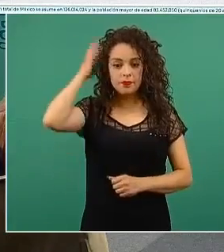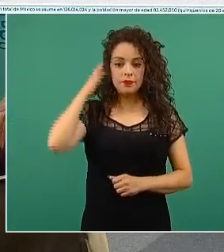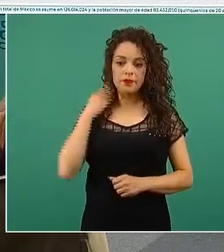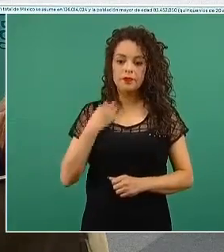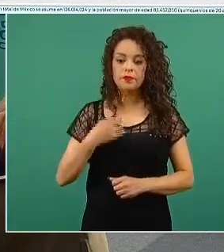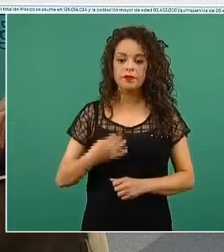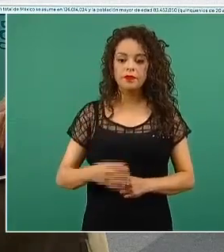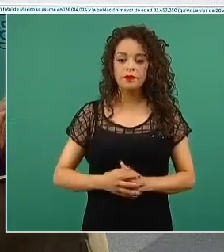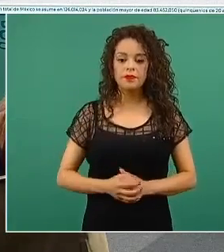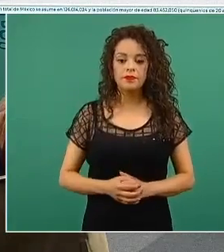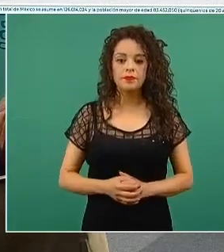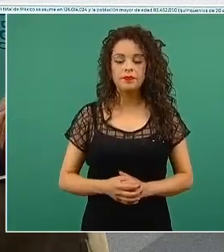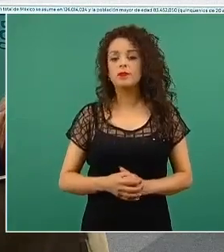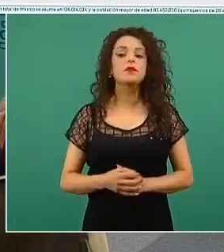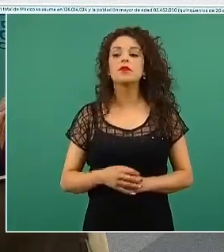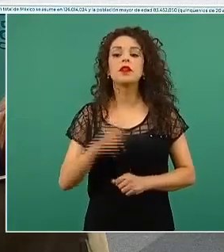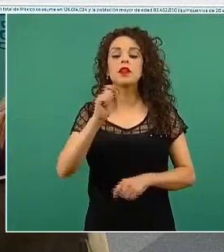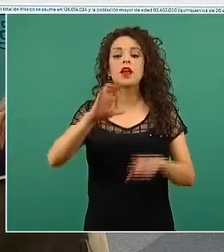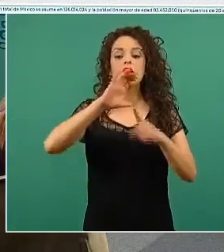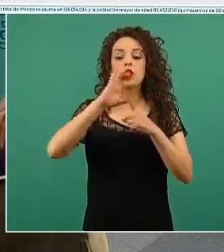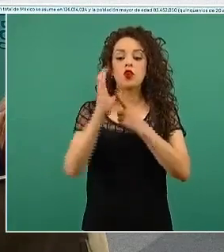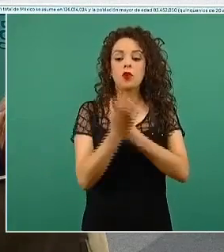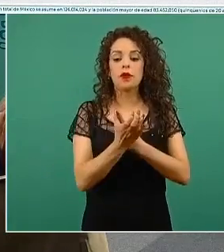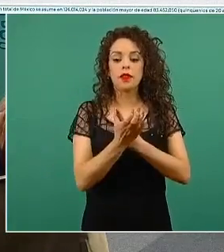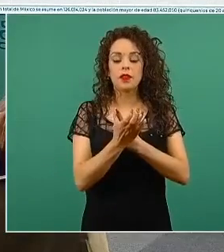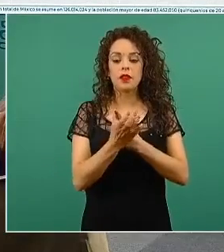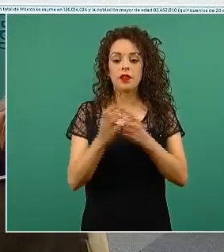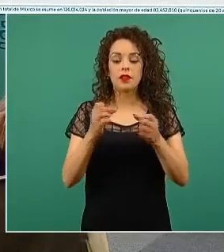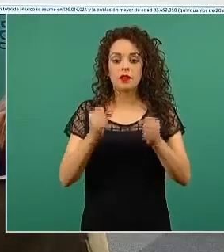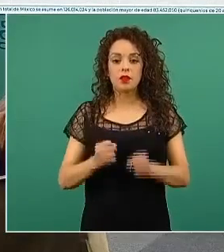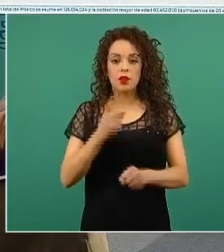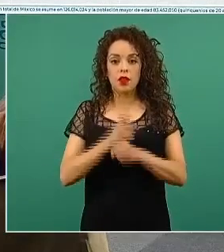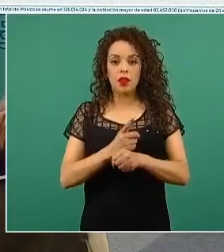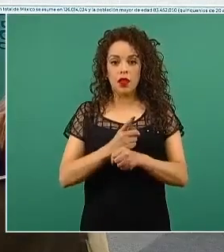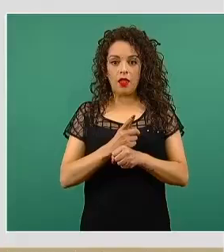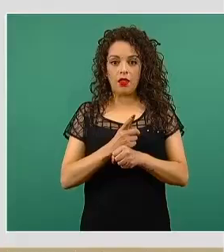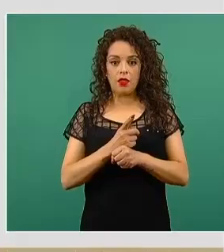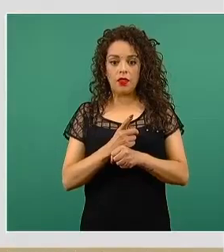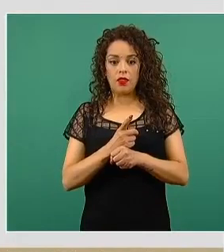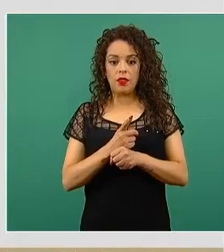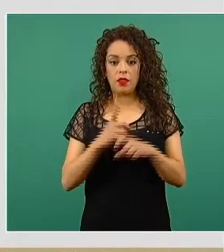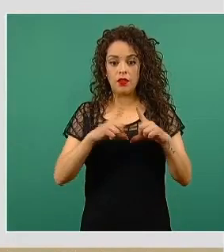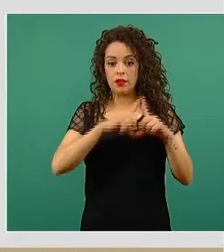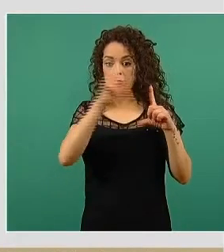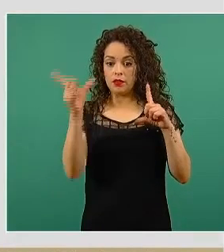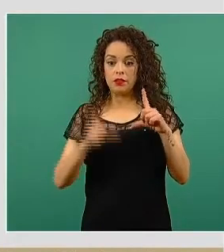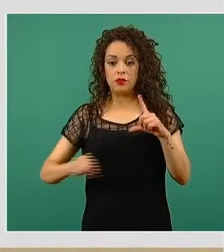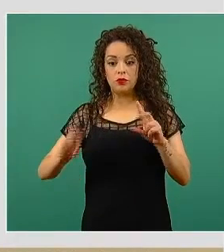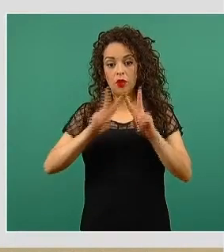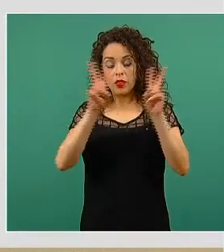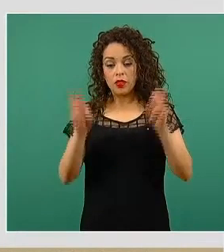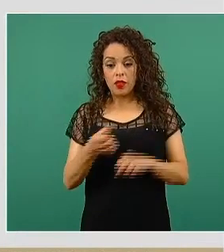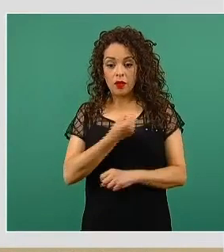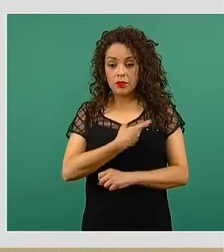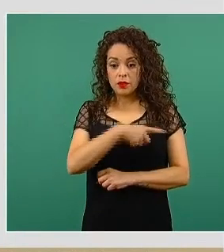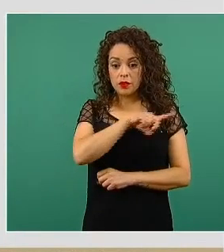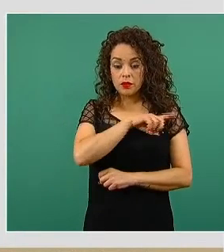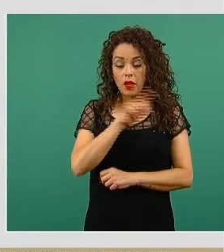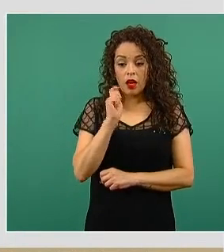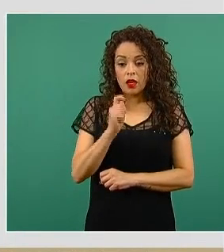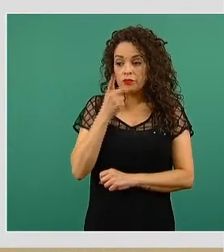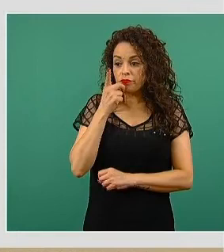de las primeras acciones que hizo el Comité de Seguridad Nacional en Salud fue mandatar que